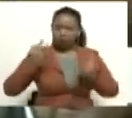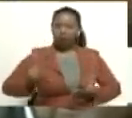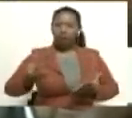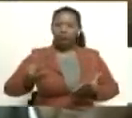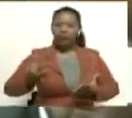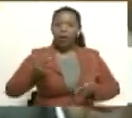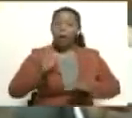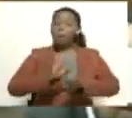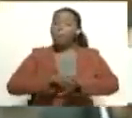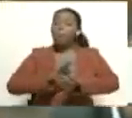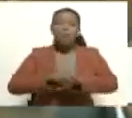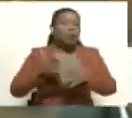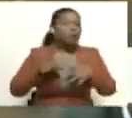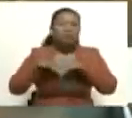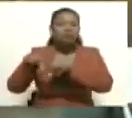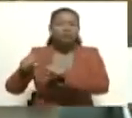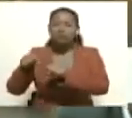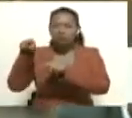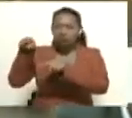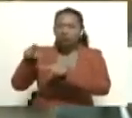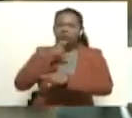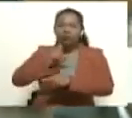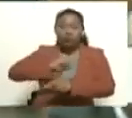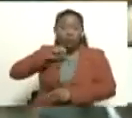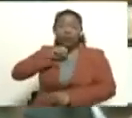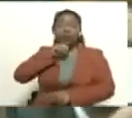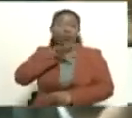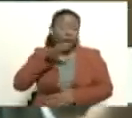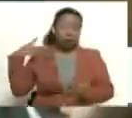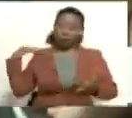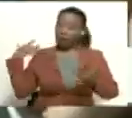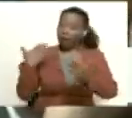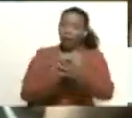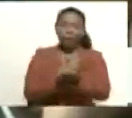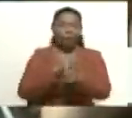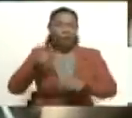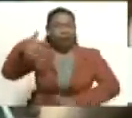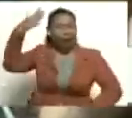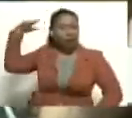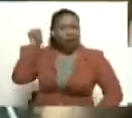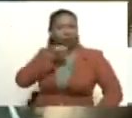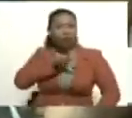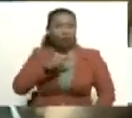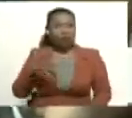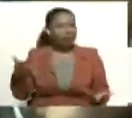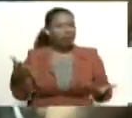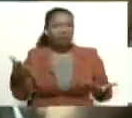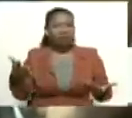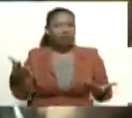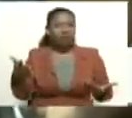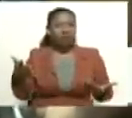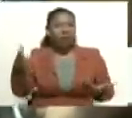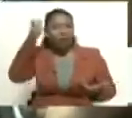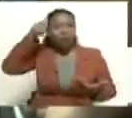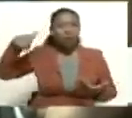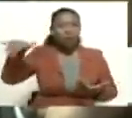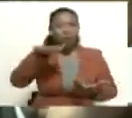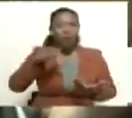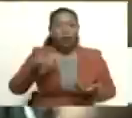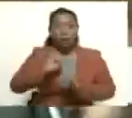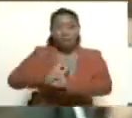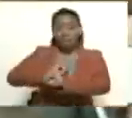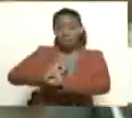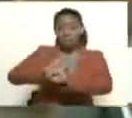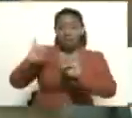porque los imperios y los enemigos históricos de los procesos de liberación nacional de nuestros pueblos no van a cesar en su afán